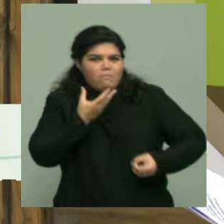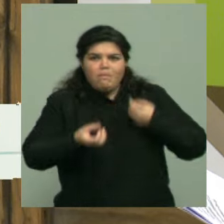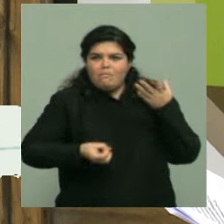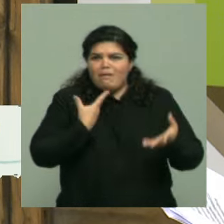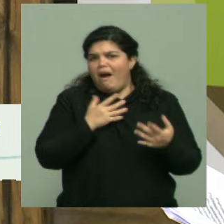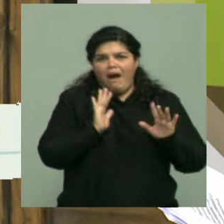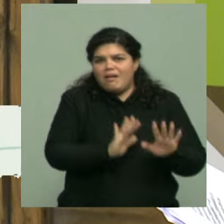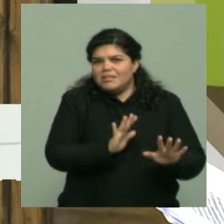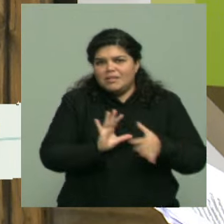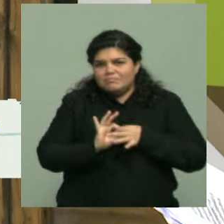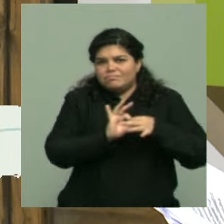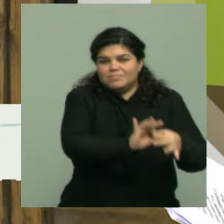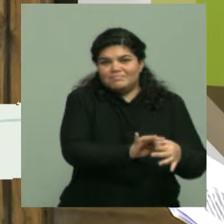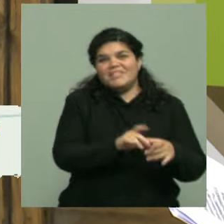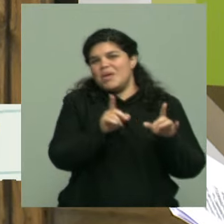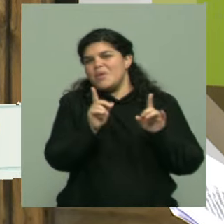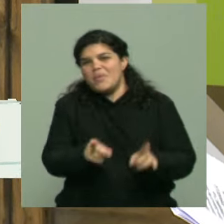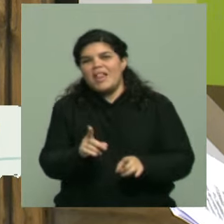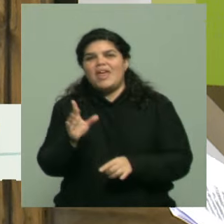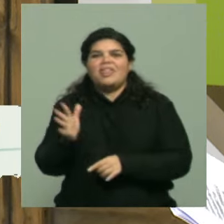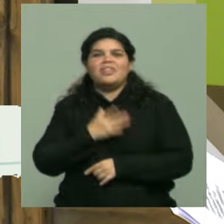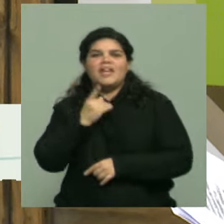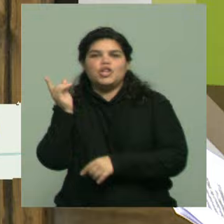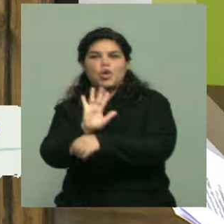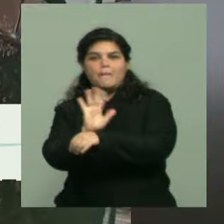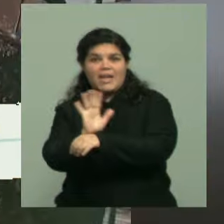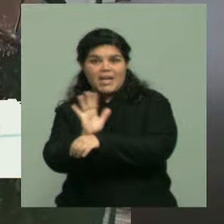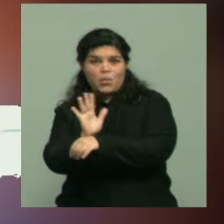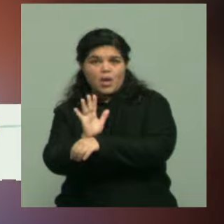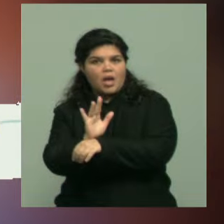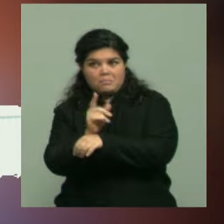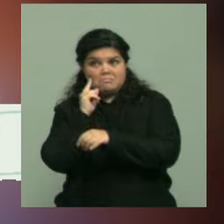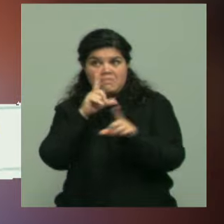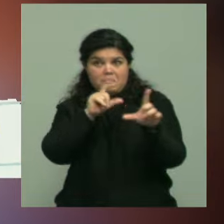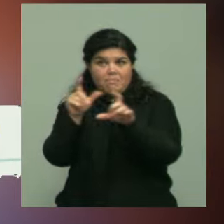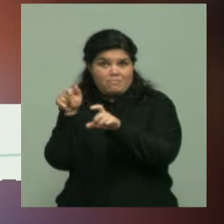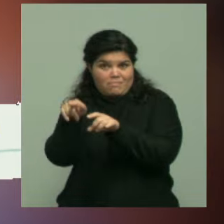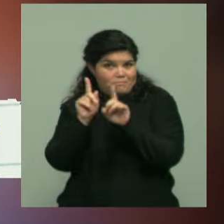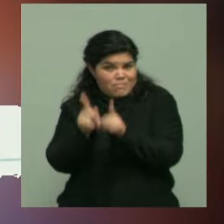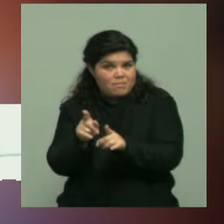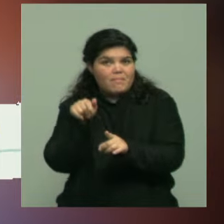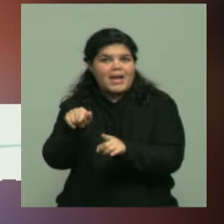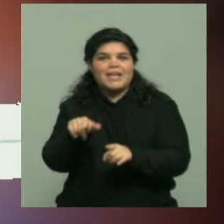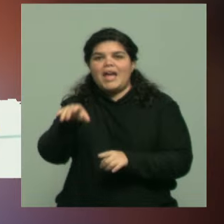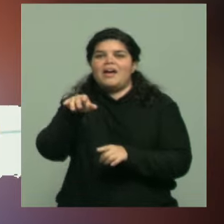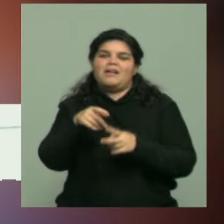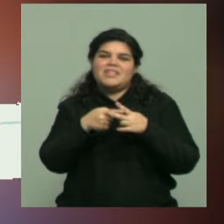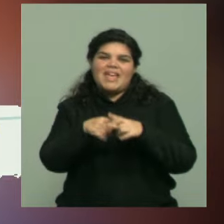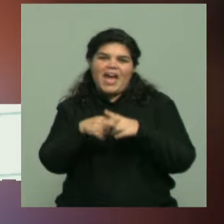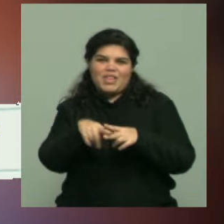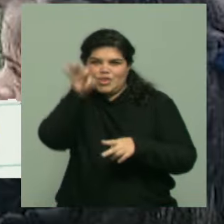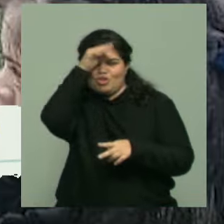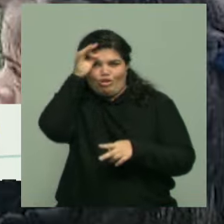vio el director de la película cuando, ahí estamos también mostrando, cuando fue a trabajar con ellos al taller.